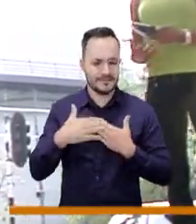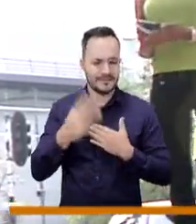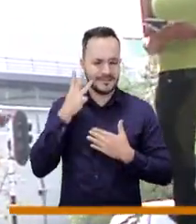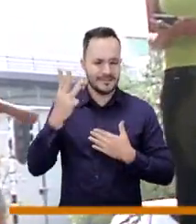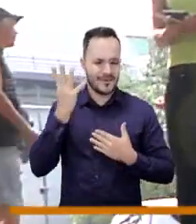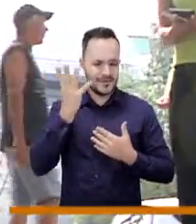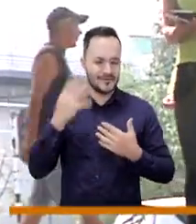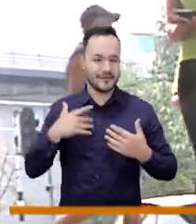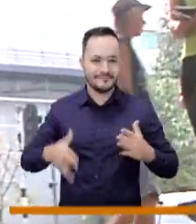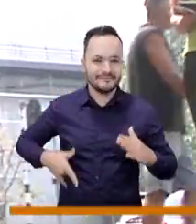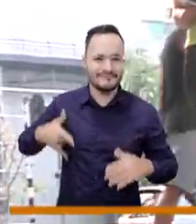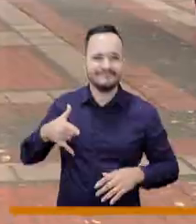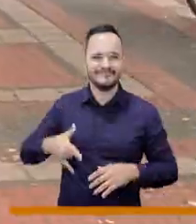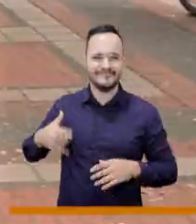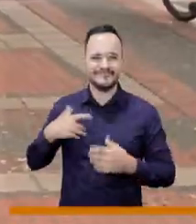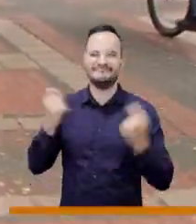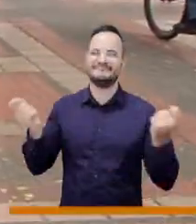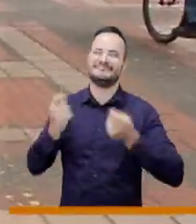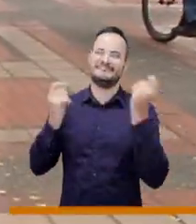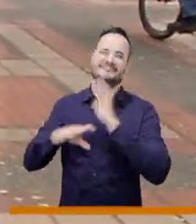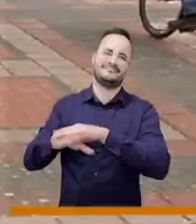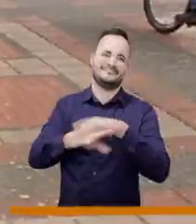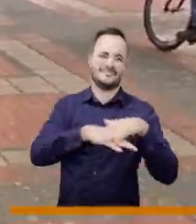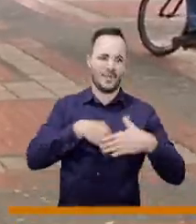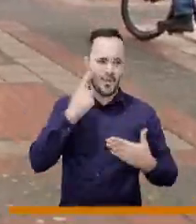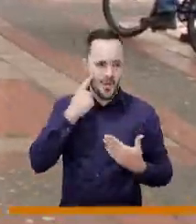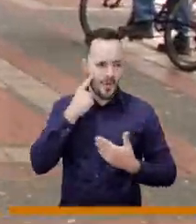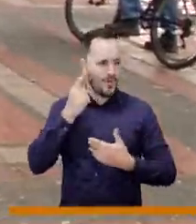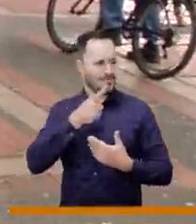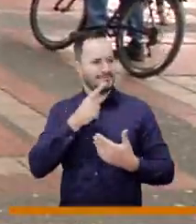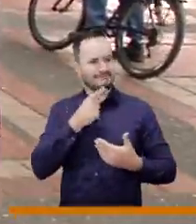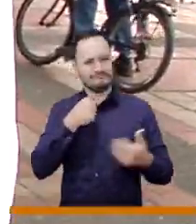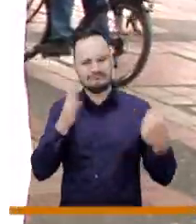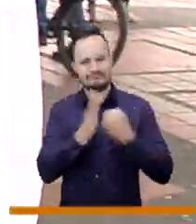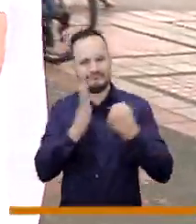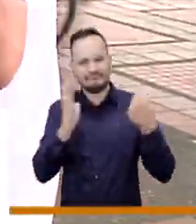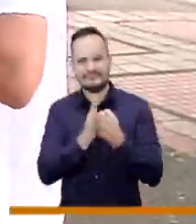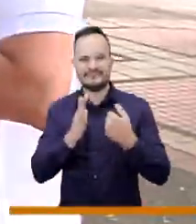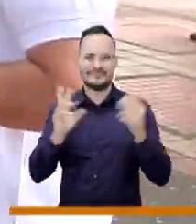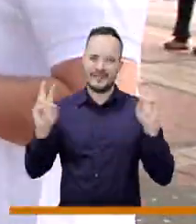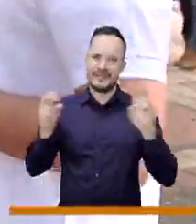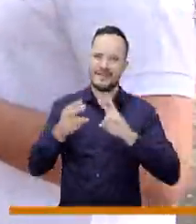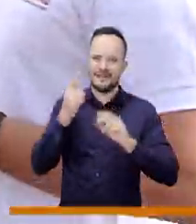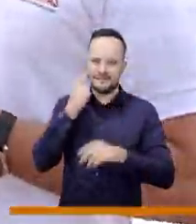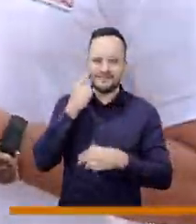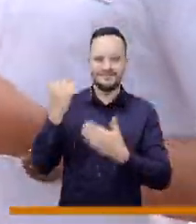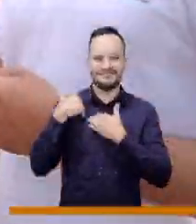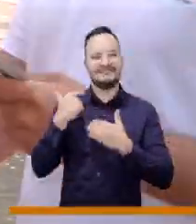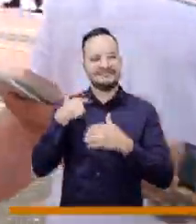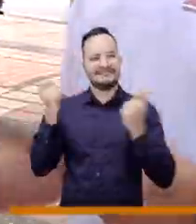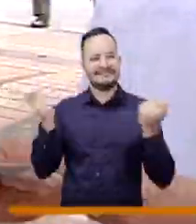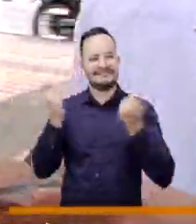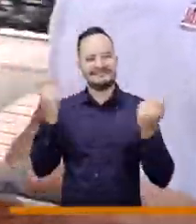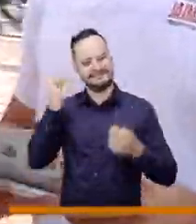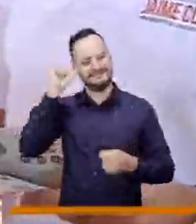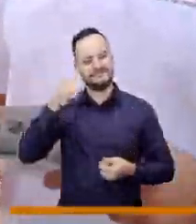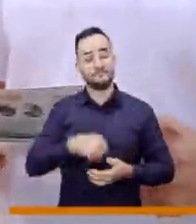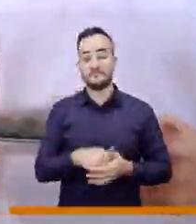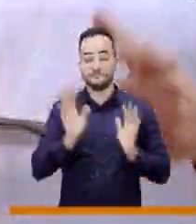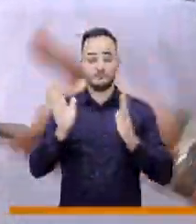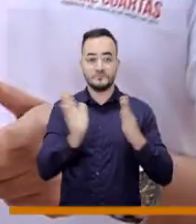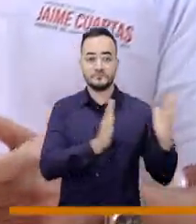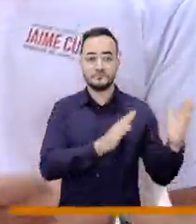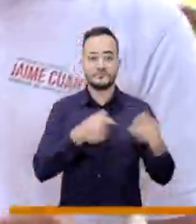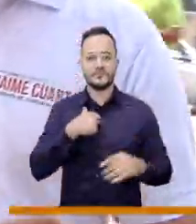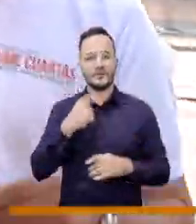a los tres o cuatro días estaba en muletas y enyesado haciendo una campaña de prevención de accidentes viales. Pero sí,